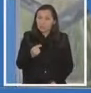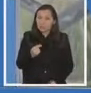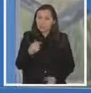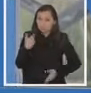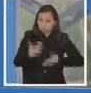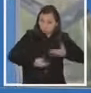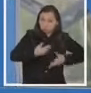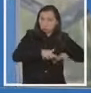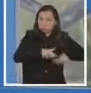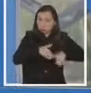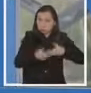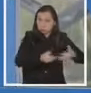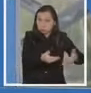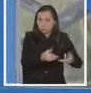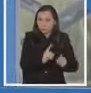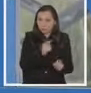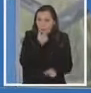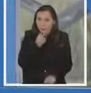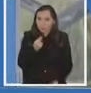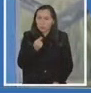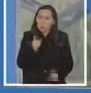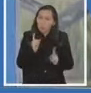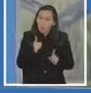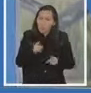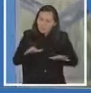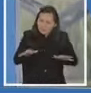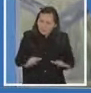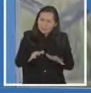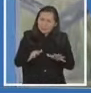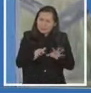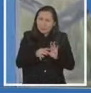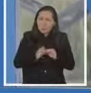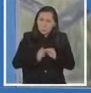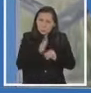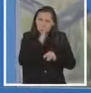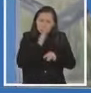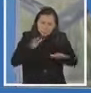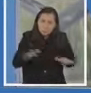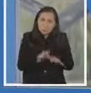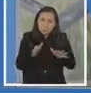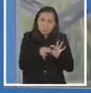adelante. Y la persistencia y